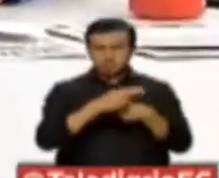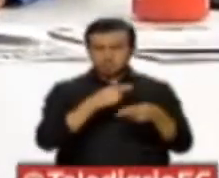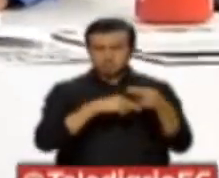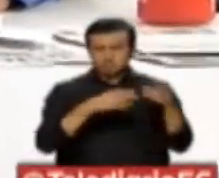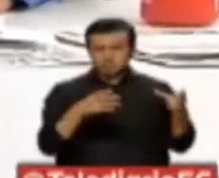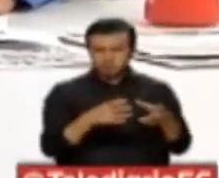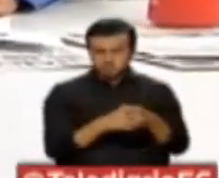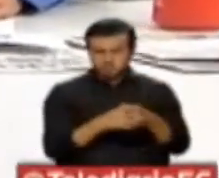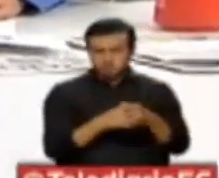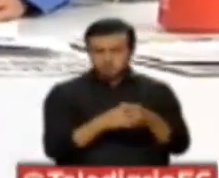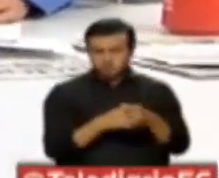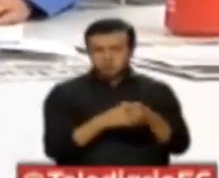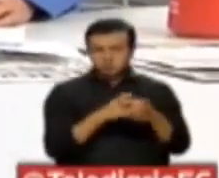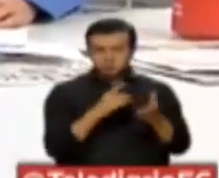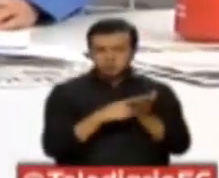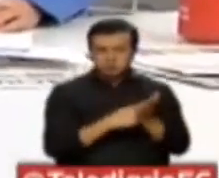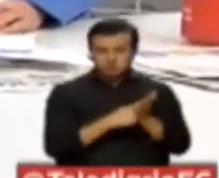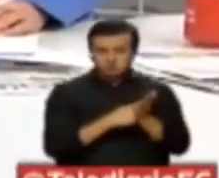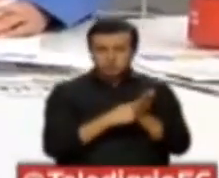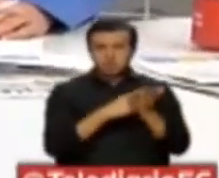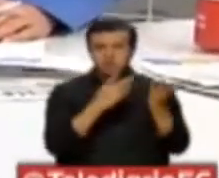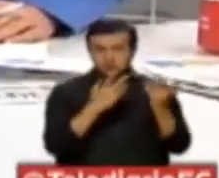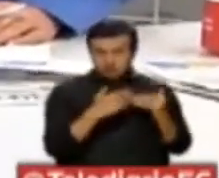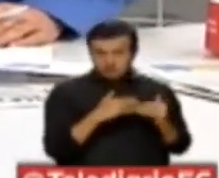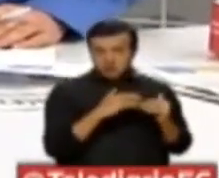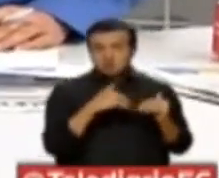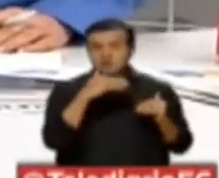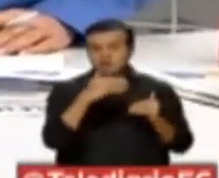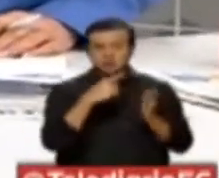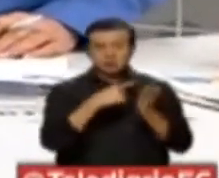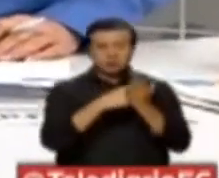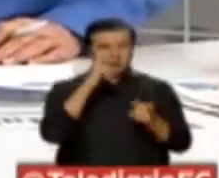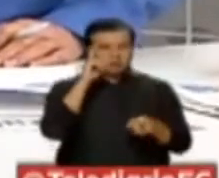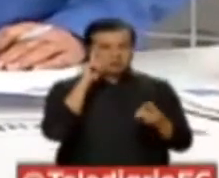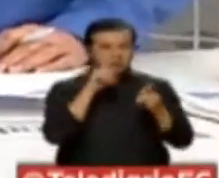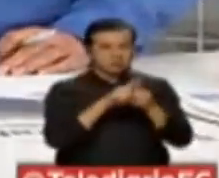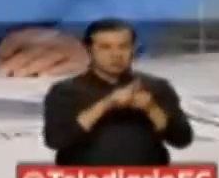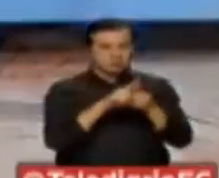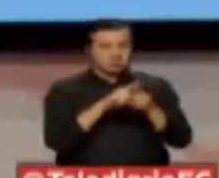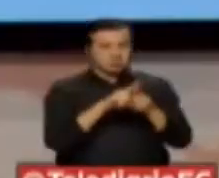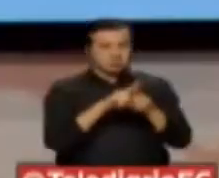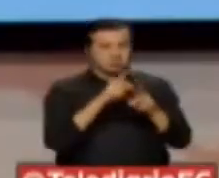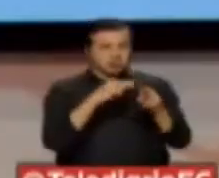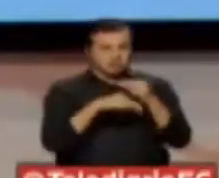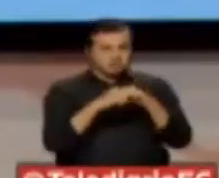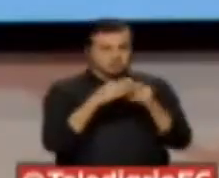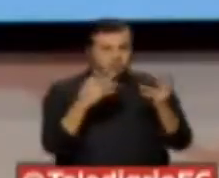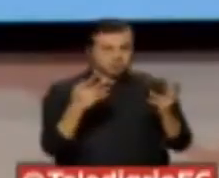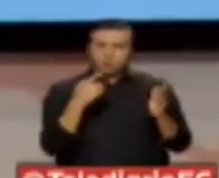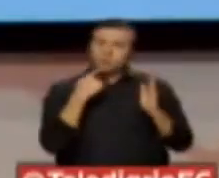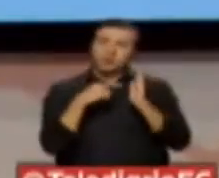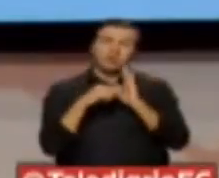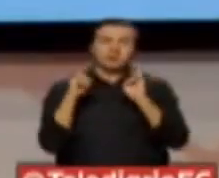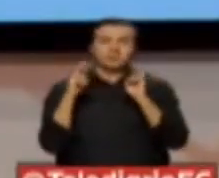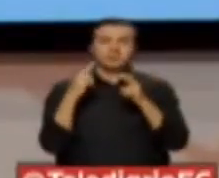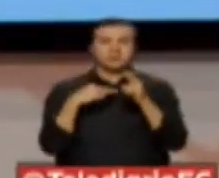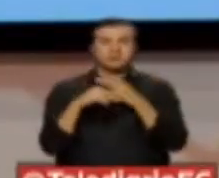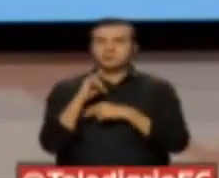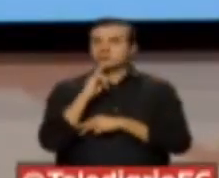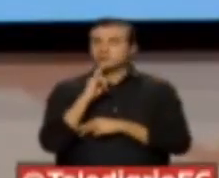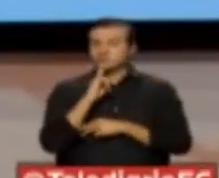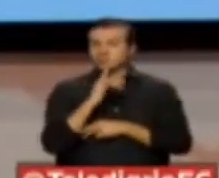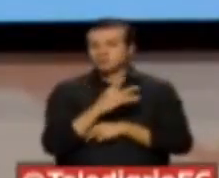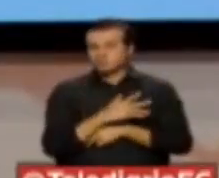comercio que es el paso previo a ingresar a una negociación nuevo acuerdo comercial qué es lo que está pasando en materia comercial con los estados